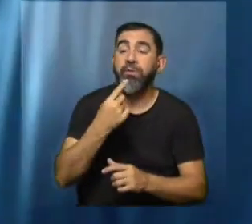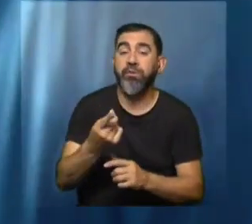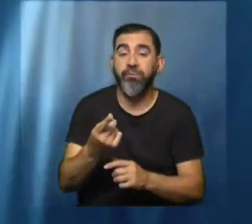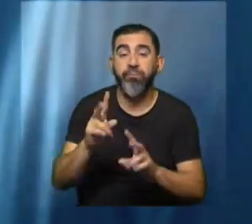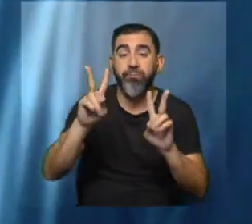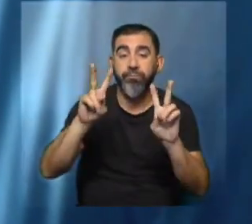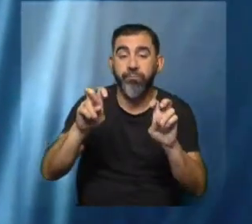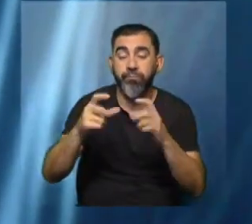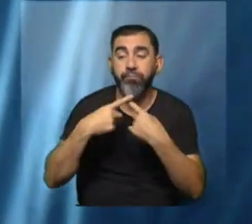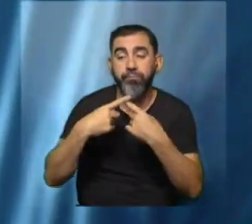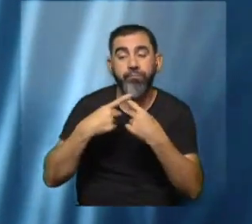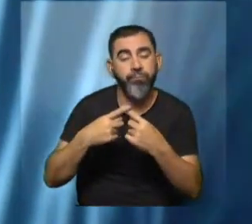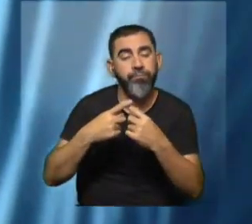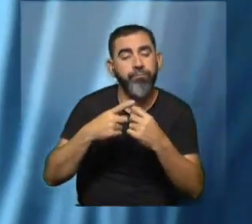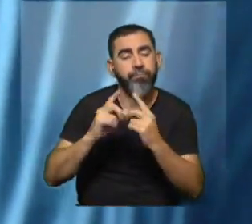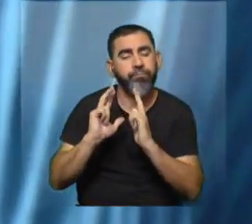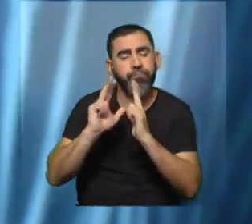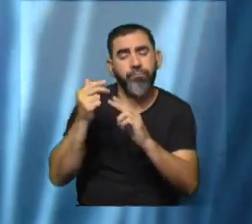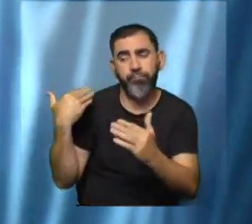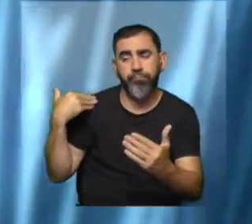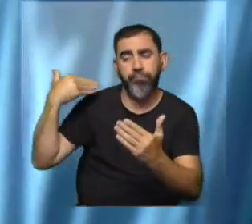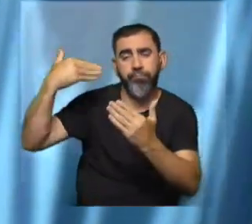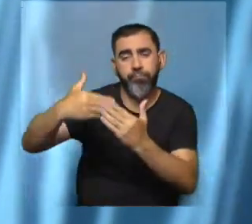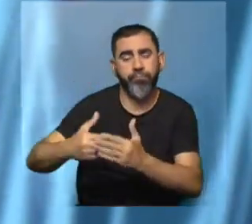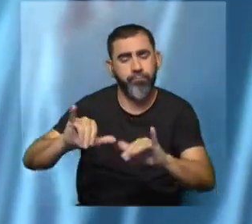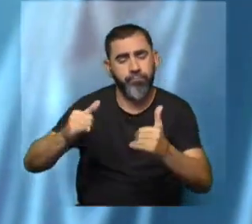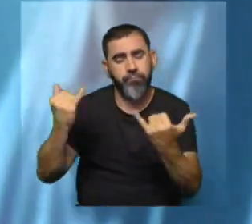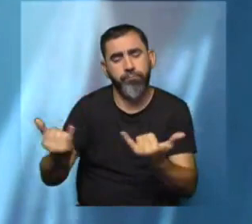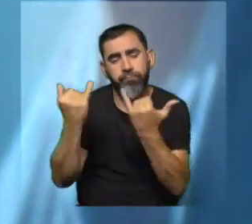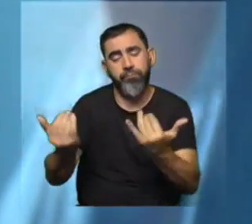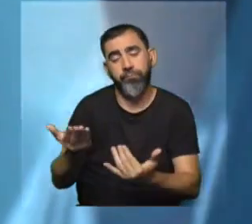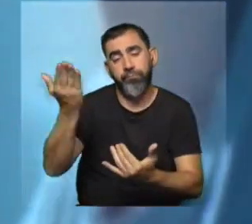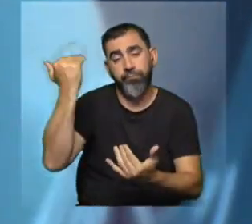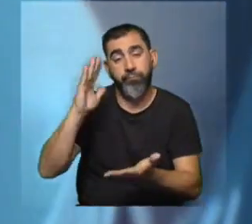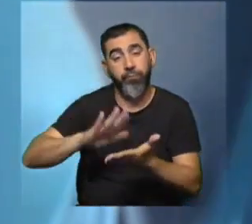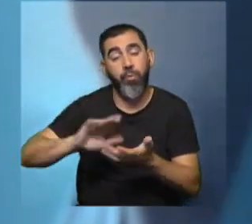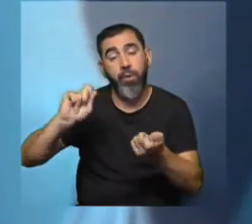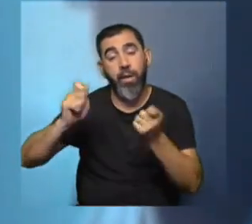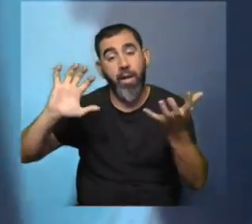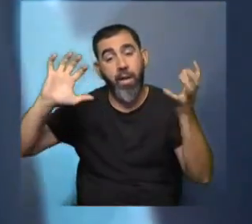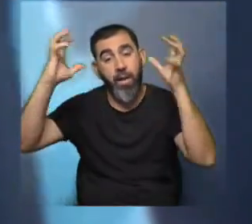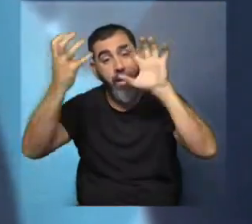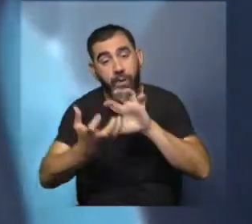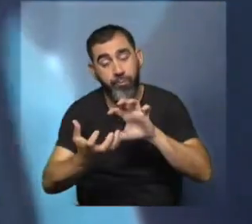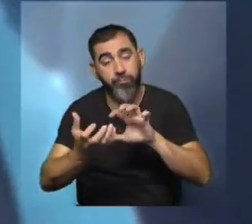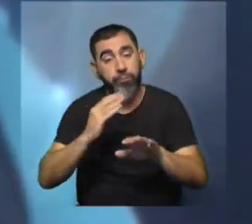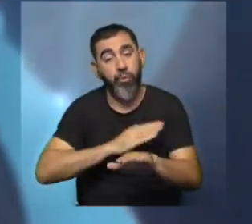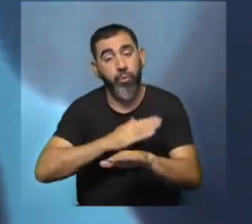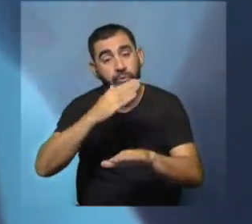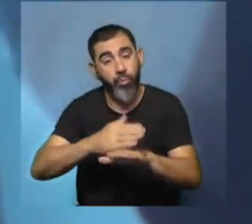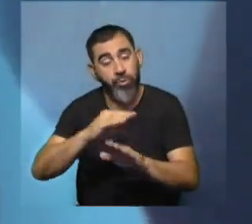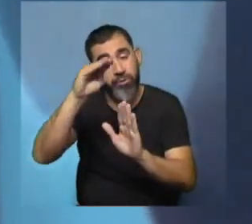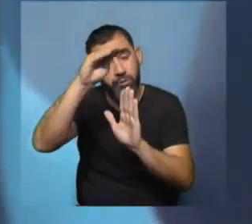mirada amplia, para repasar lo que venimos diciendo desde hace tiempo, vinculado a cambio climático impacto,